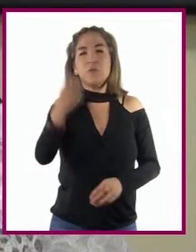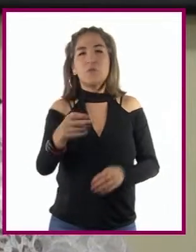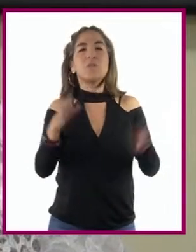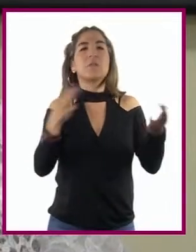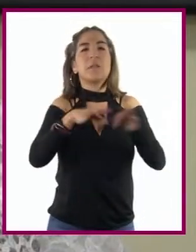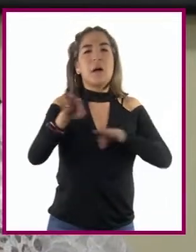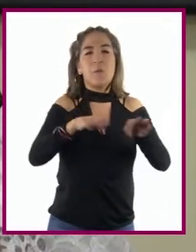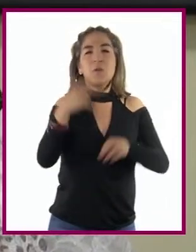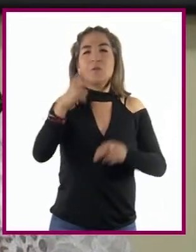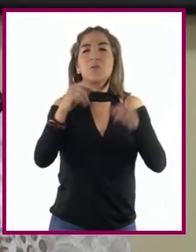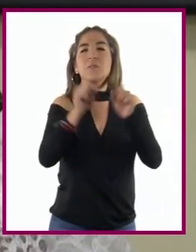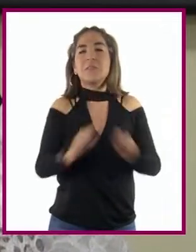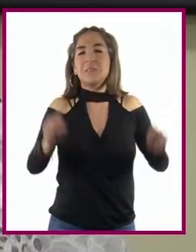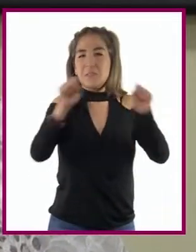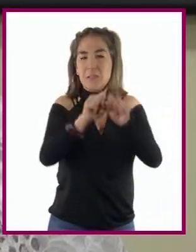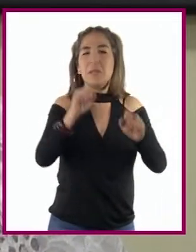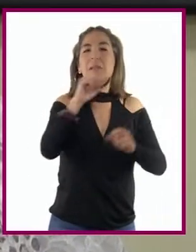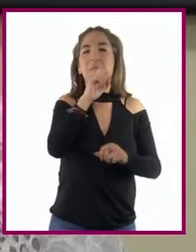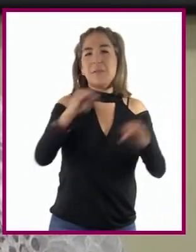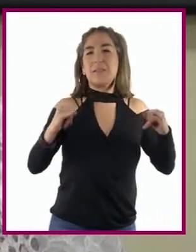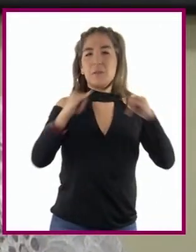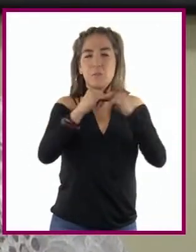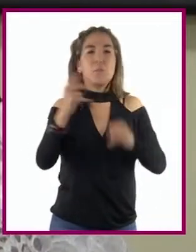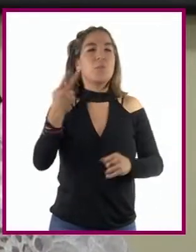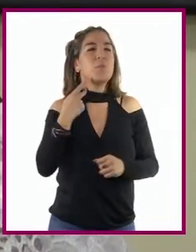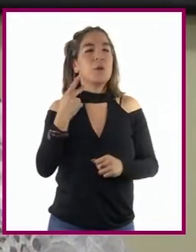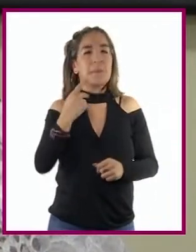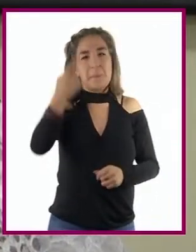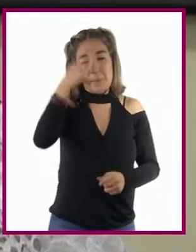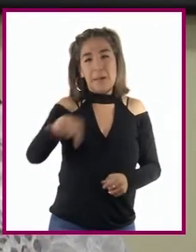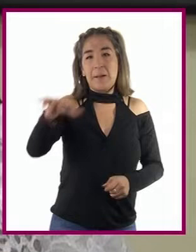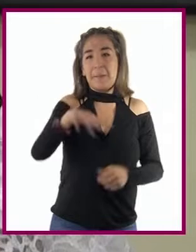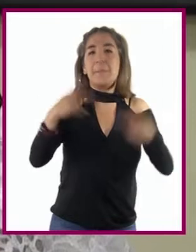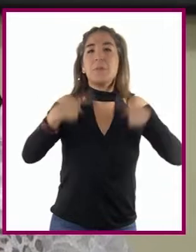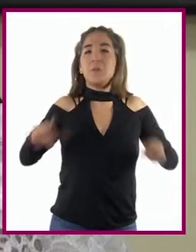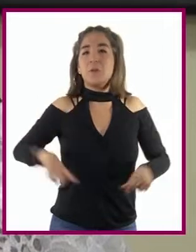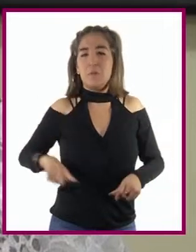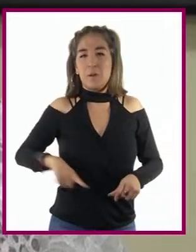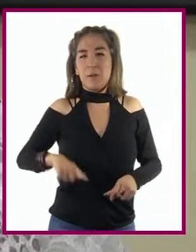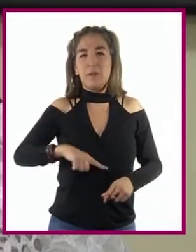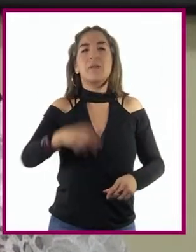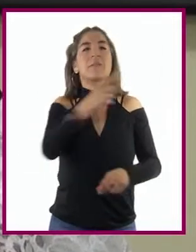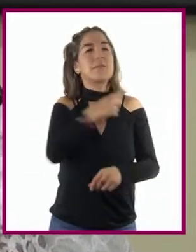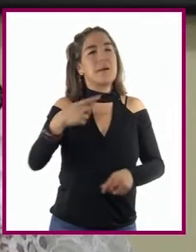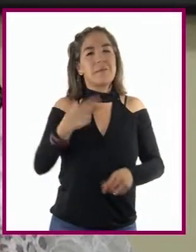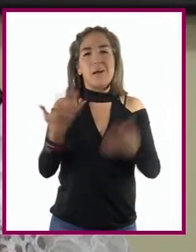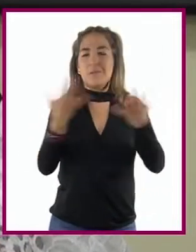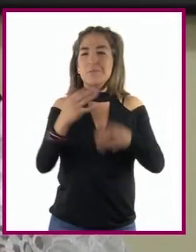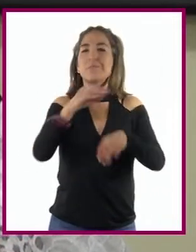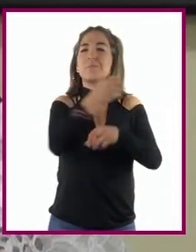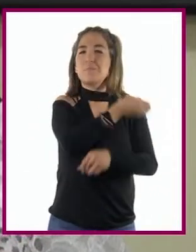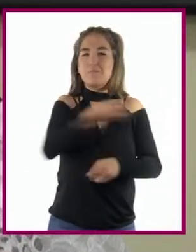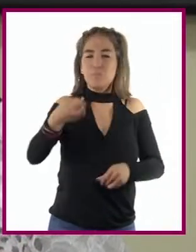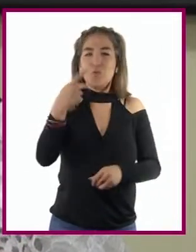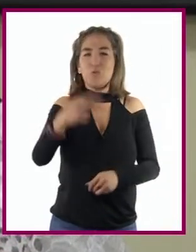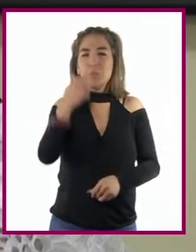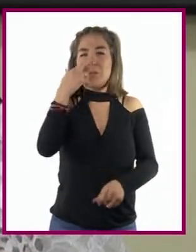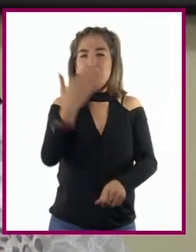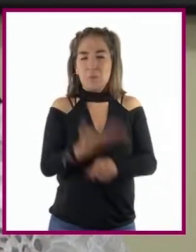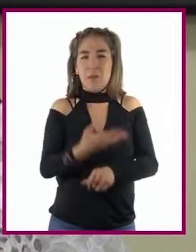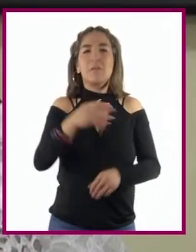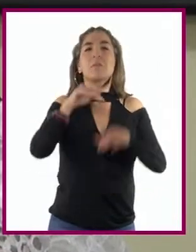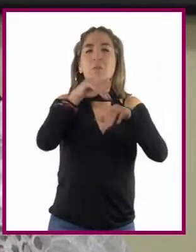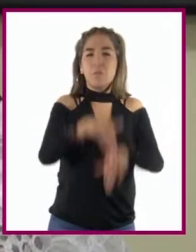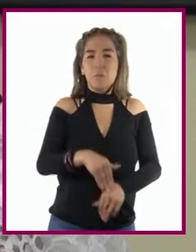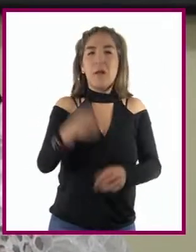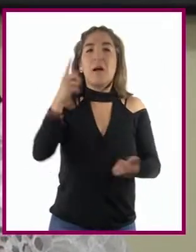mecanismos institucionales y políticos para que las autoridades cumplan con sus responsabilidades. Las autoridades están obligadas a